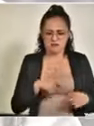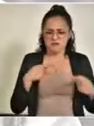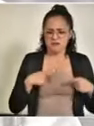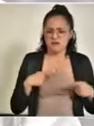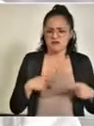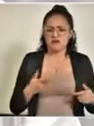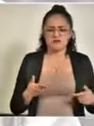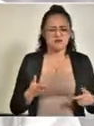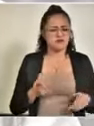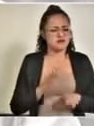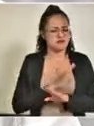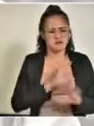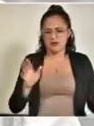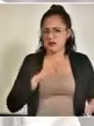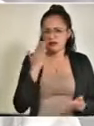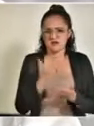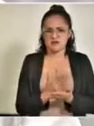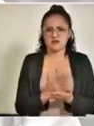Se va a acabar.